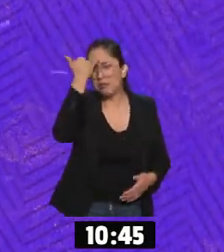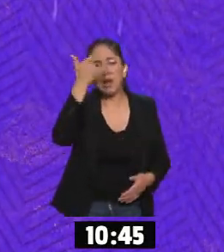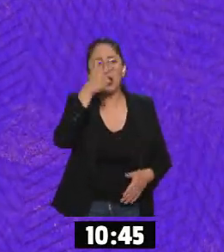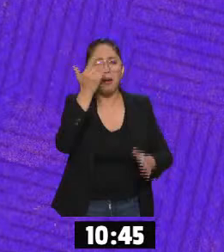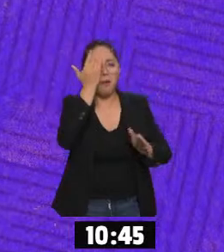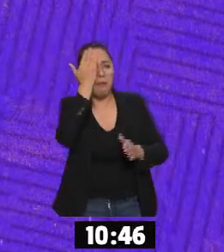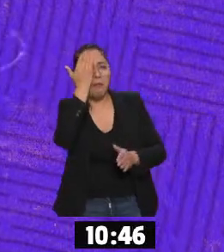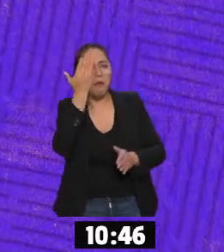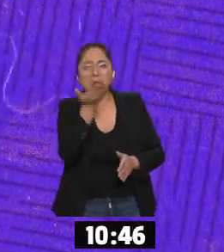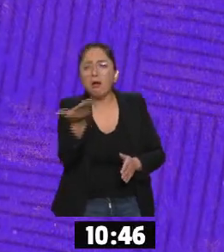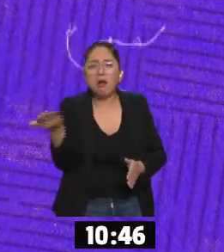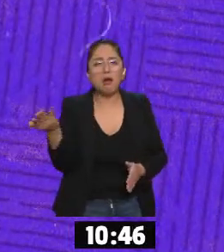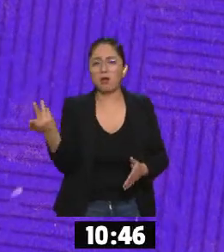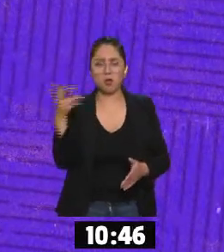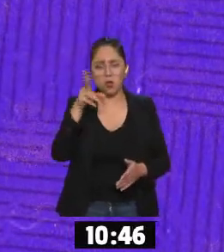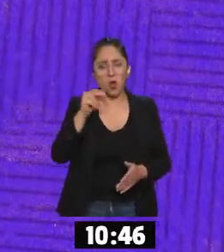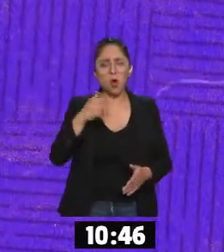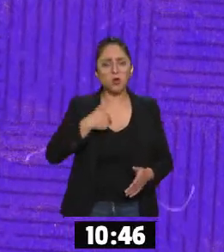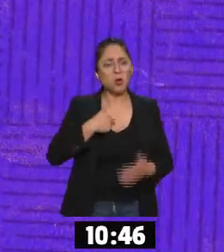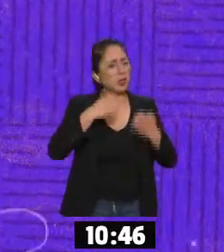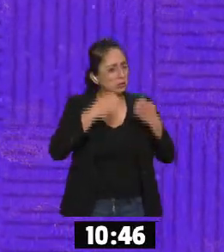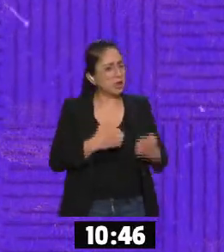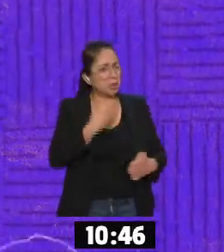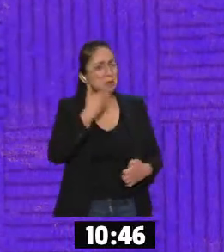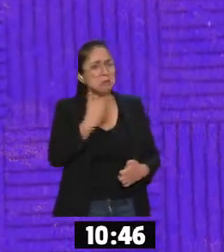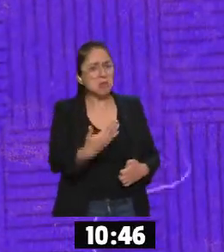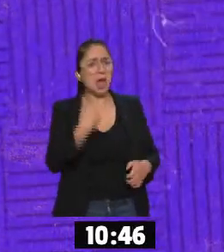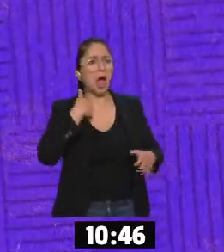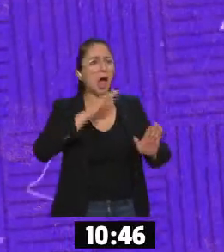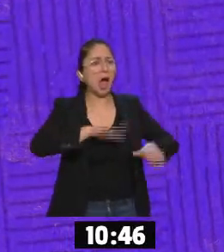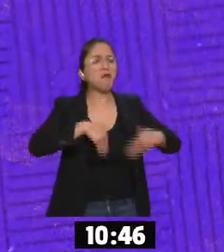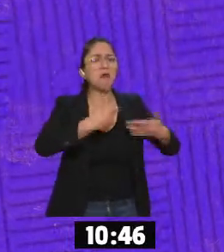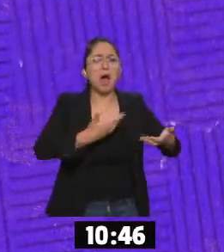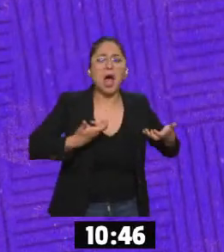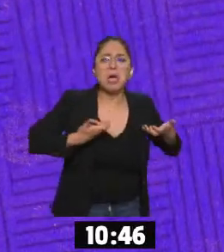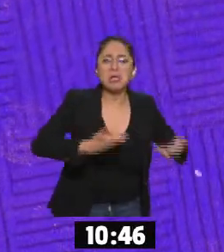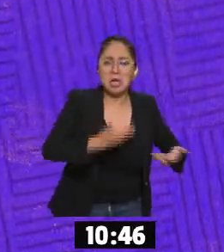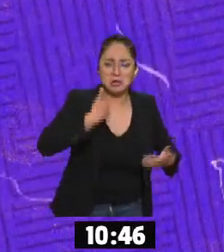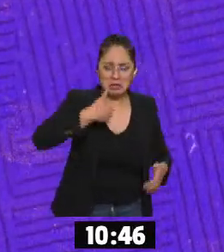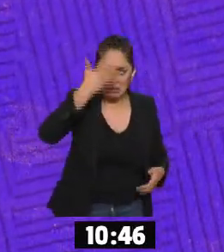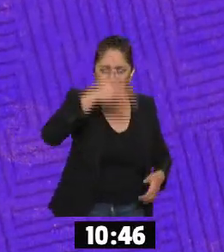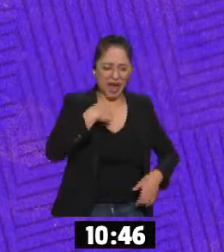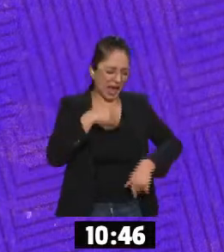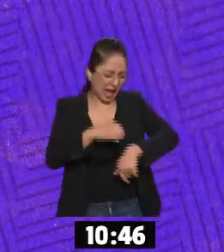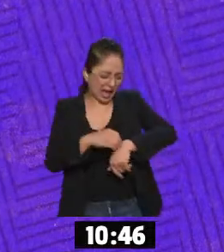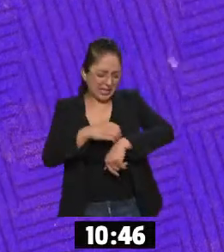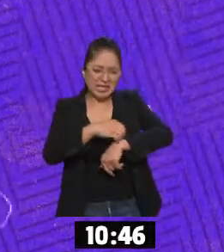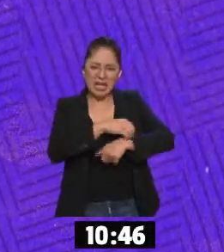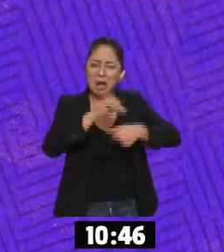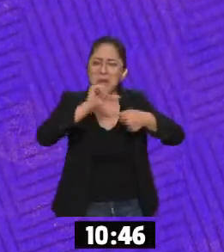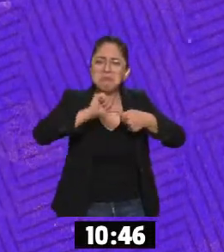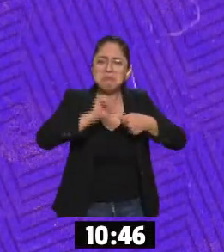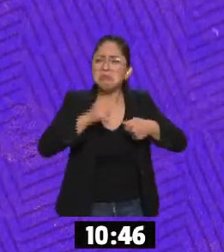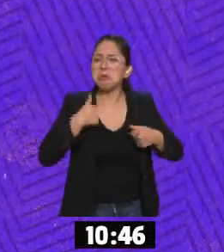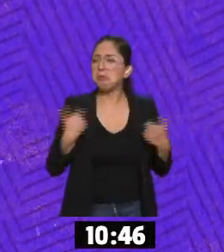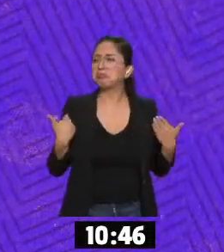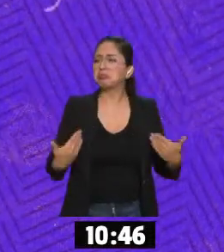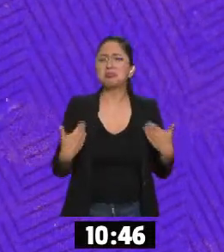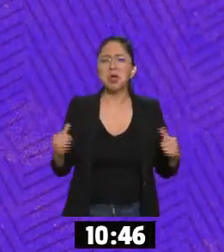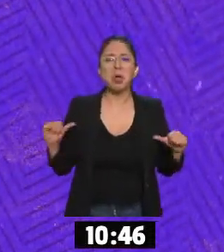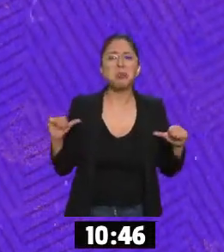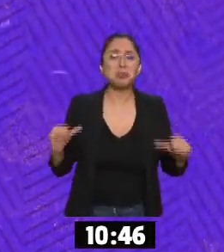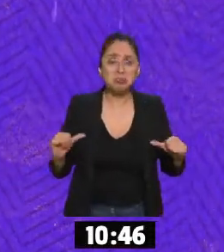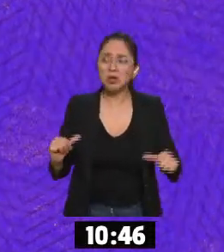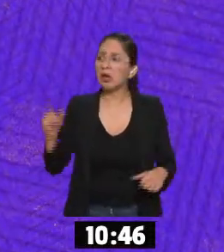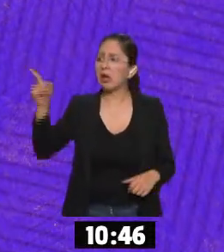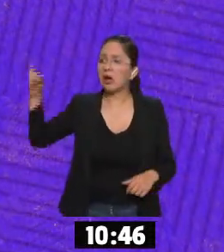y con garrote. No, yo estaba bien. Yo ya me sabía alimentar en la calle. A mí las garrapatas no me hacían daño. Y esta vieja